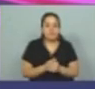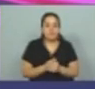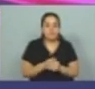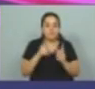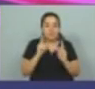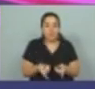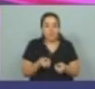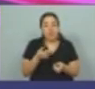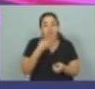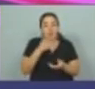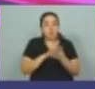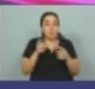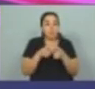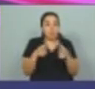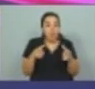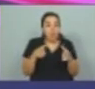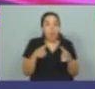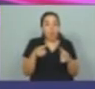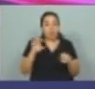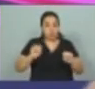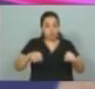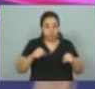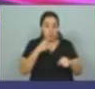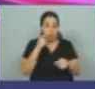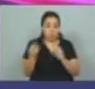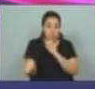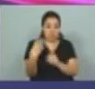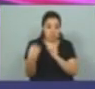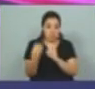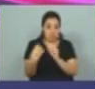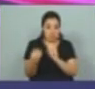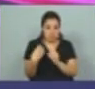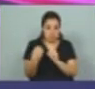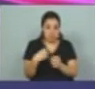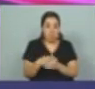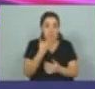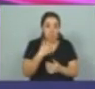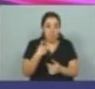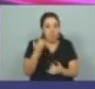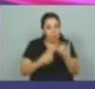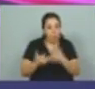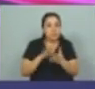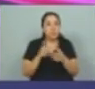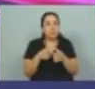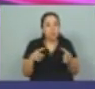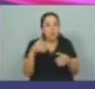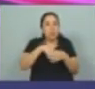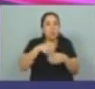Incluso los sobres, ¿no?, que llegaban en motos negras, se ve, y con casco, y que eso también me gustaría